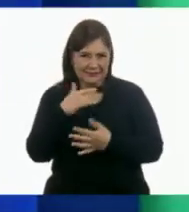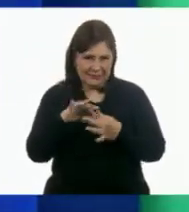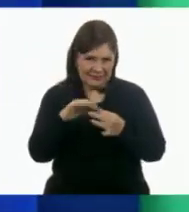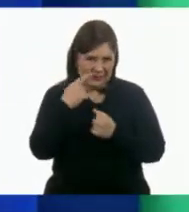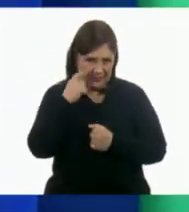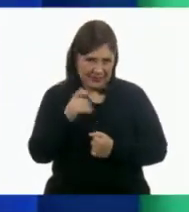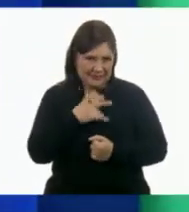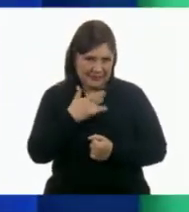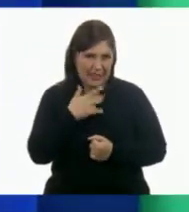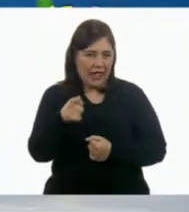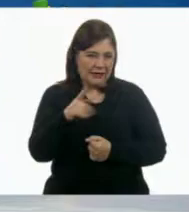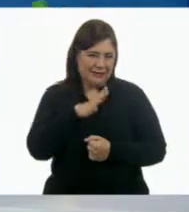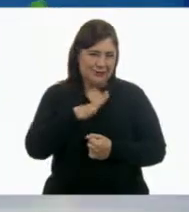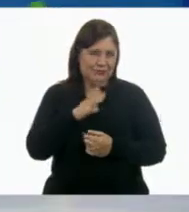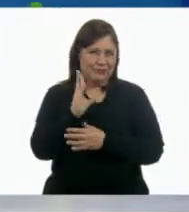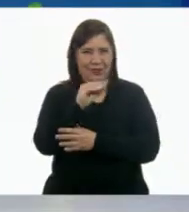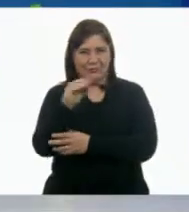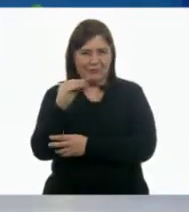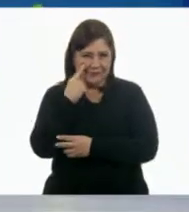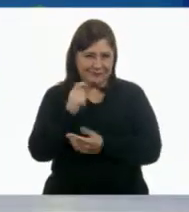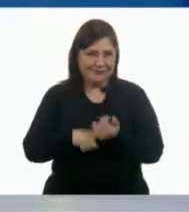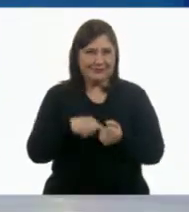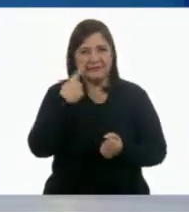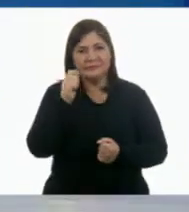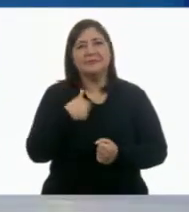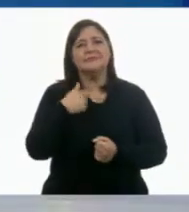Fíjense lo que voy a pegar aquí.